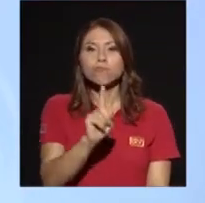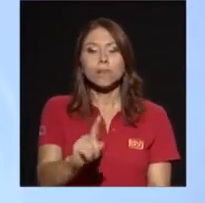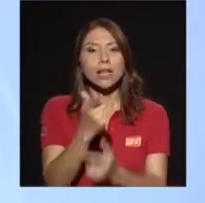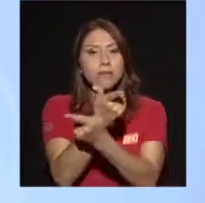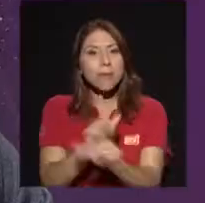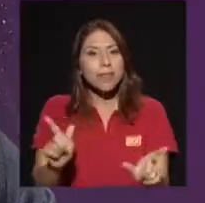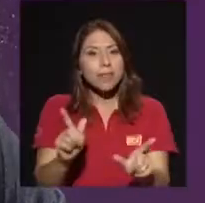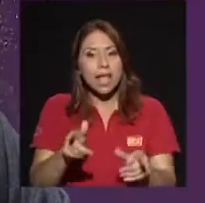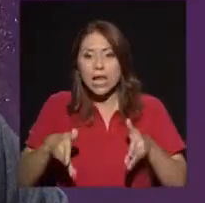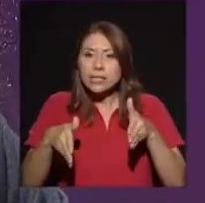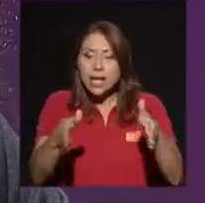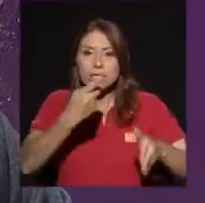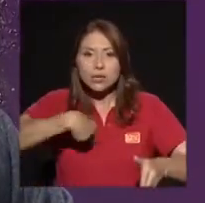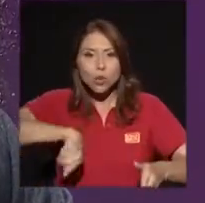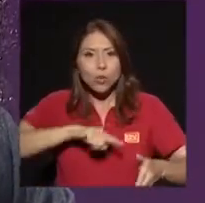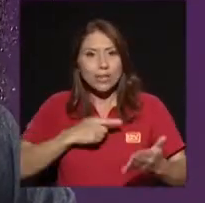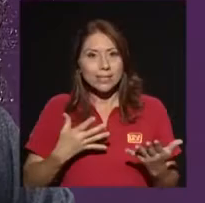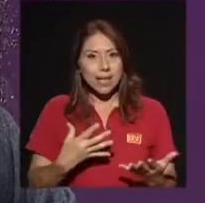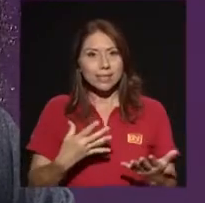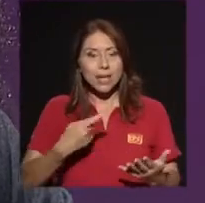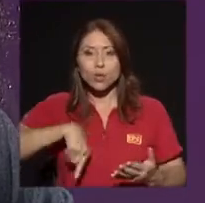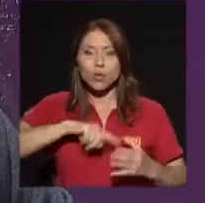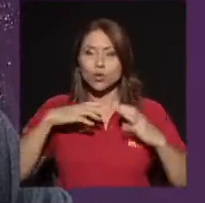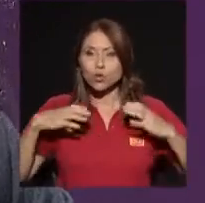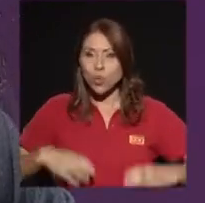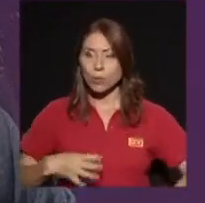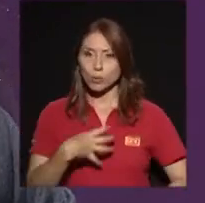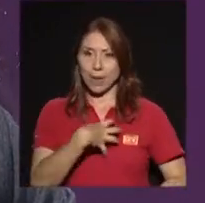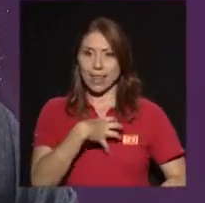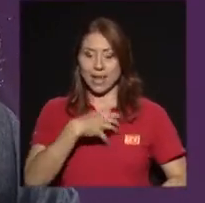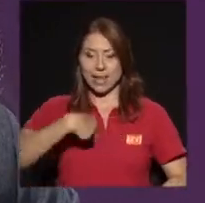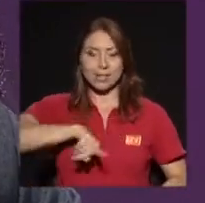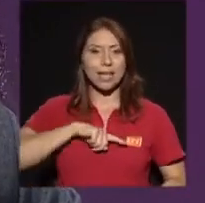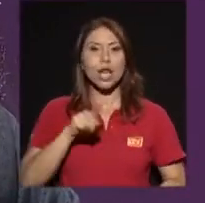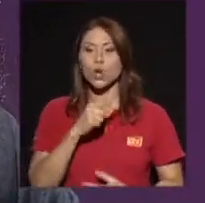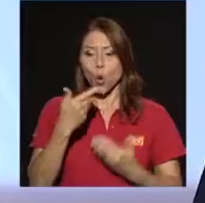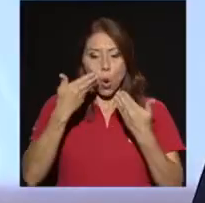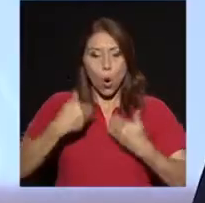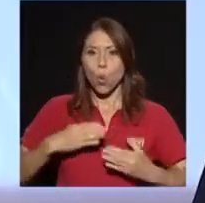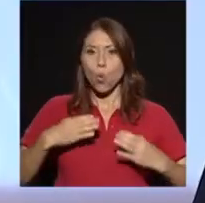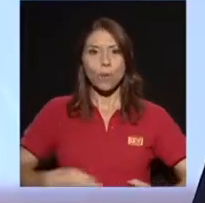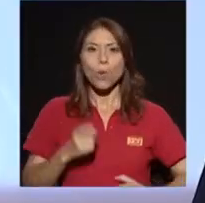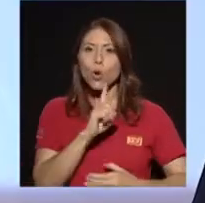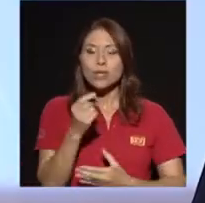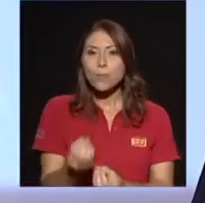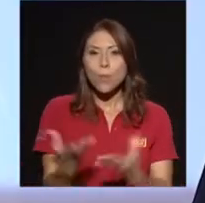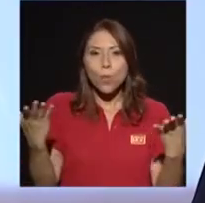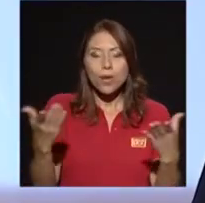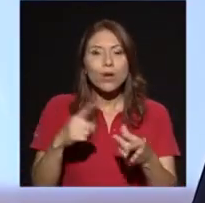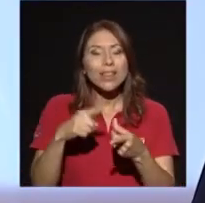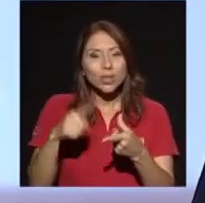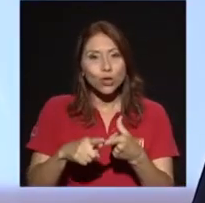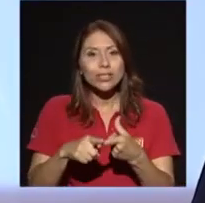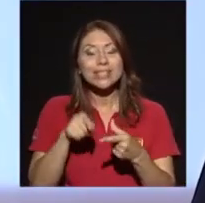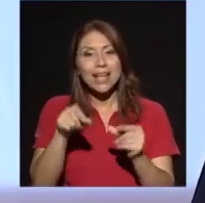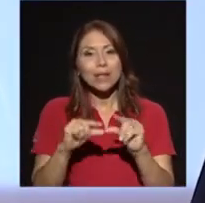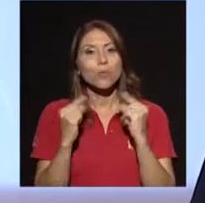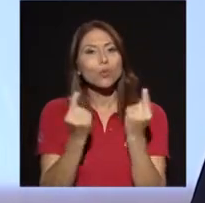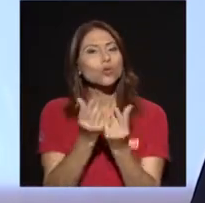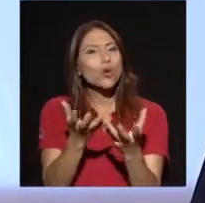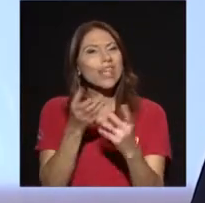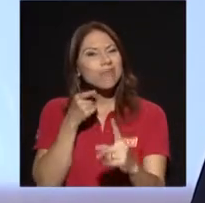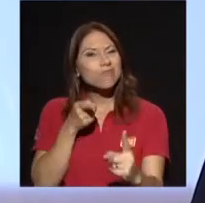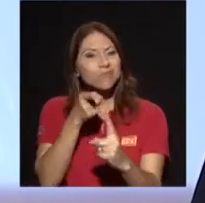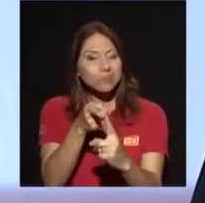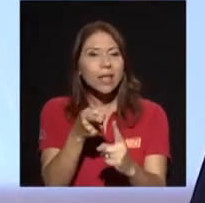nuestras y nuestros cuerpos, ¿verdad?, nos pertenecen y no son un ente público. Entonces también parte de lo que el colectivo busca es tratar de